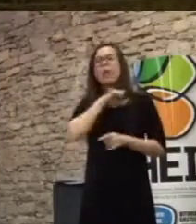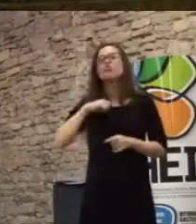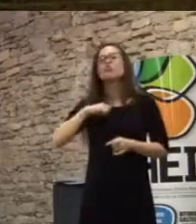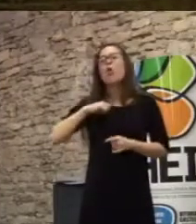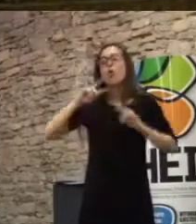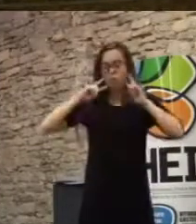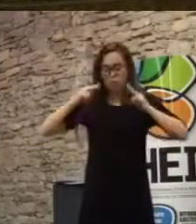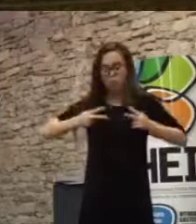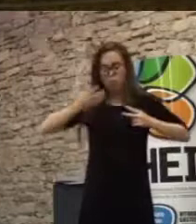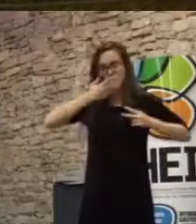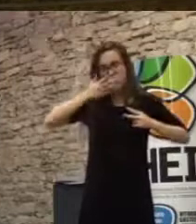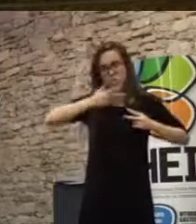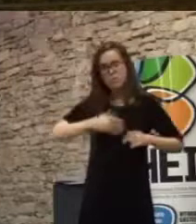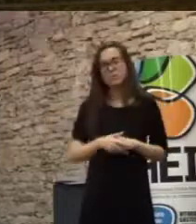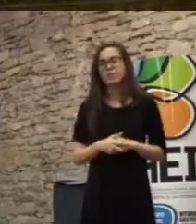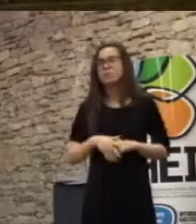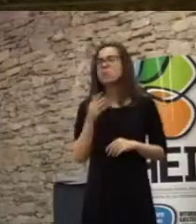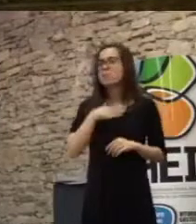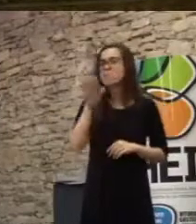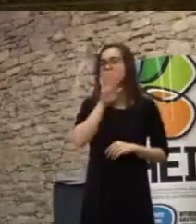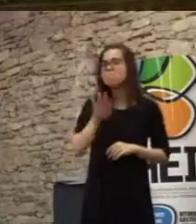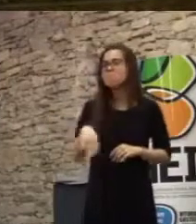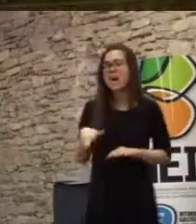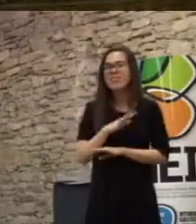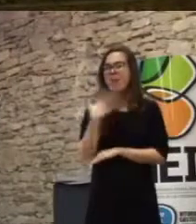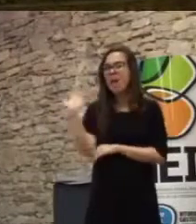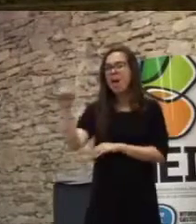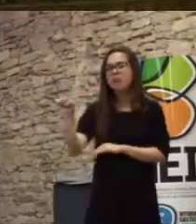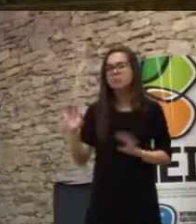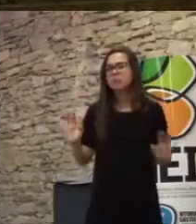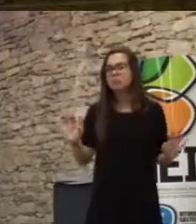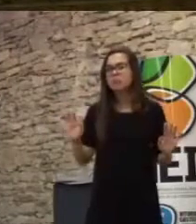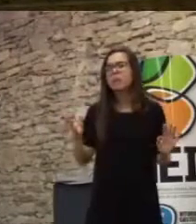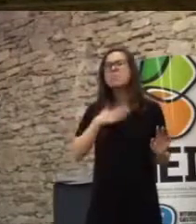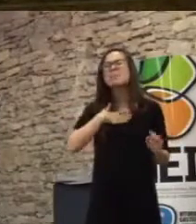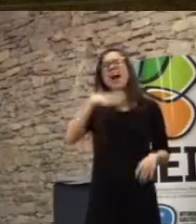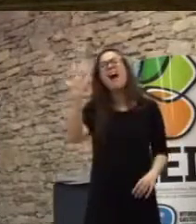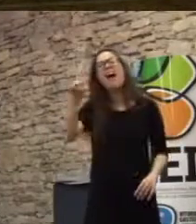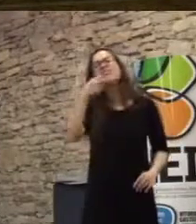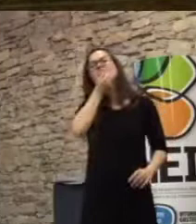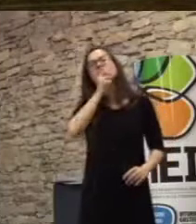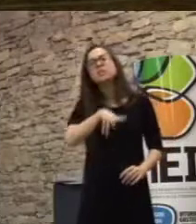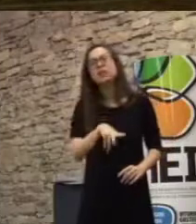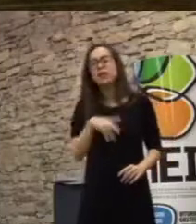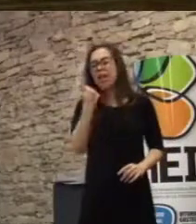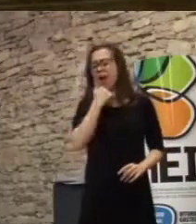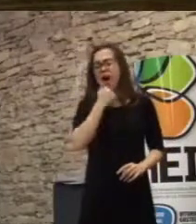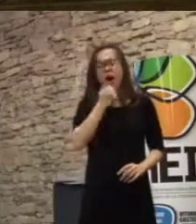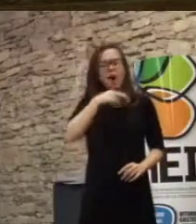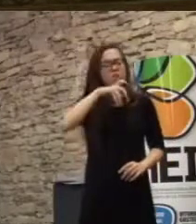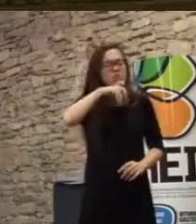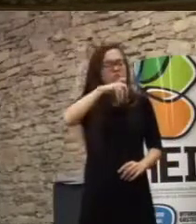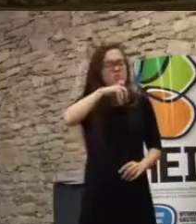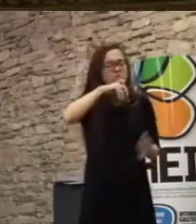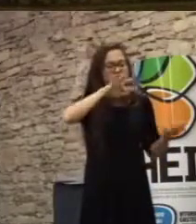y estos me parecen genios a mí estas personas porque para mí un genio es alguien que coge algo muy complejo y es capaz de extrapolar lo en algo realmente